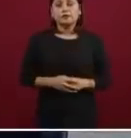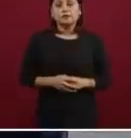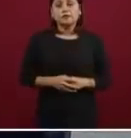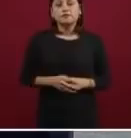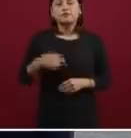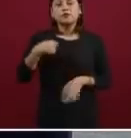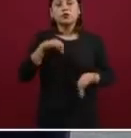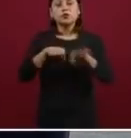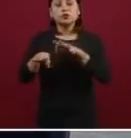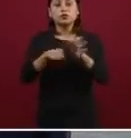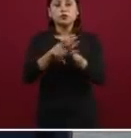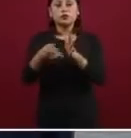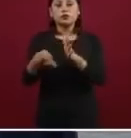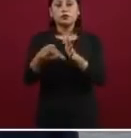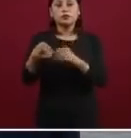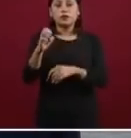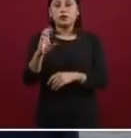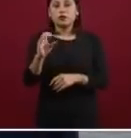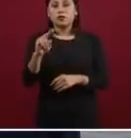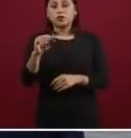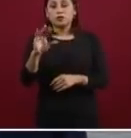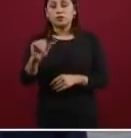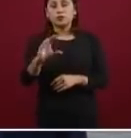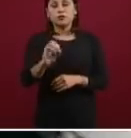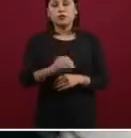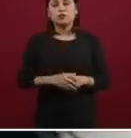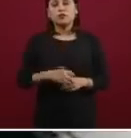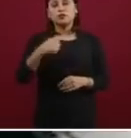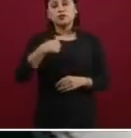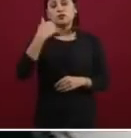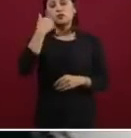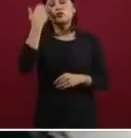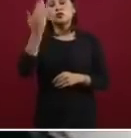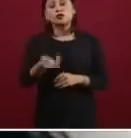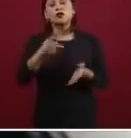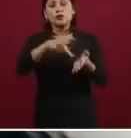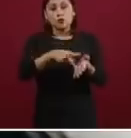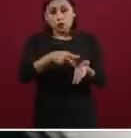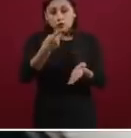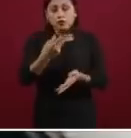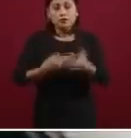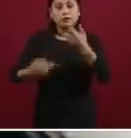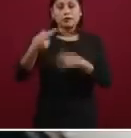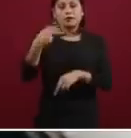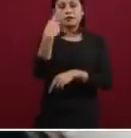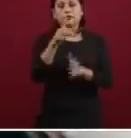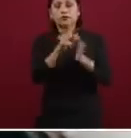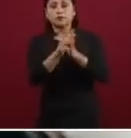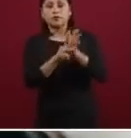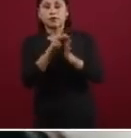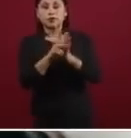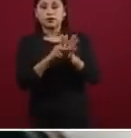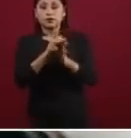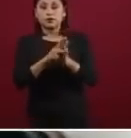semanario económico y yo quisiera volver a su introducción con la video del plutócrata vamos